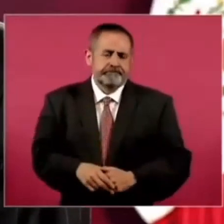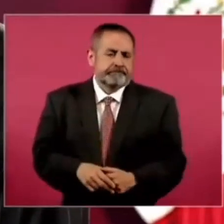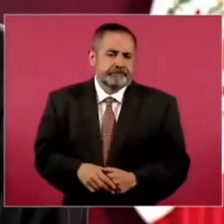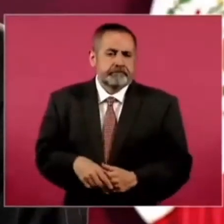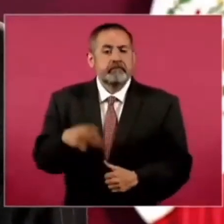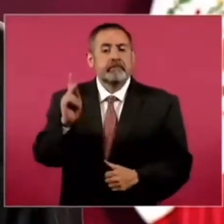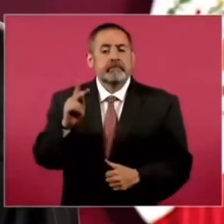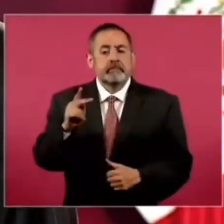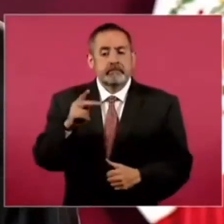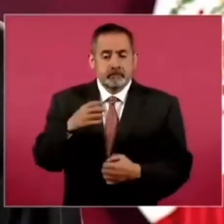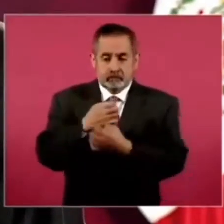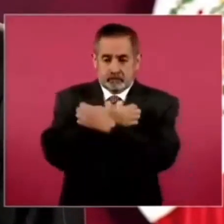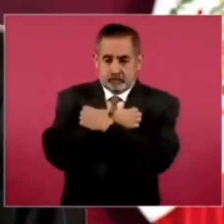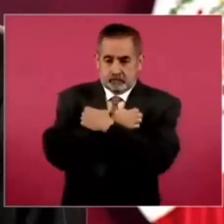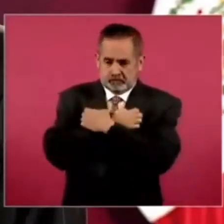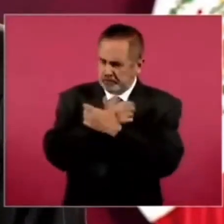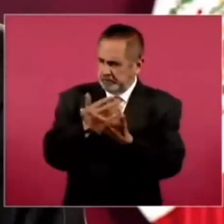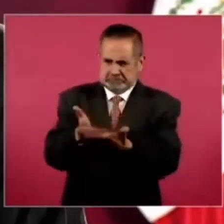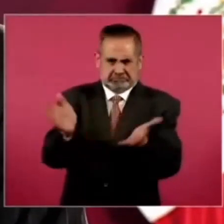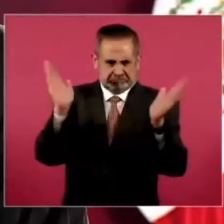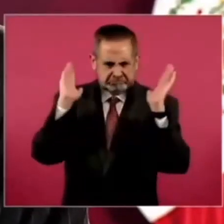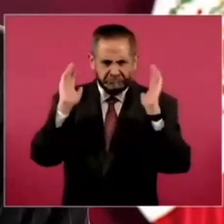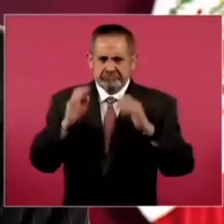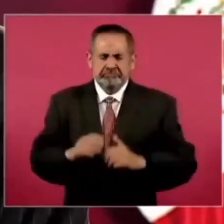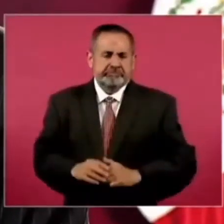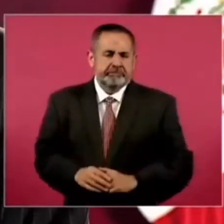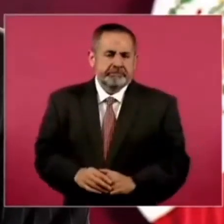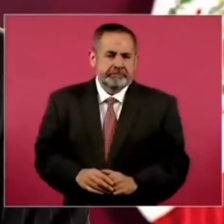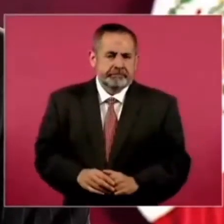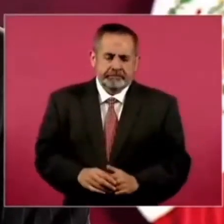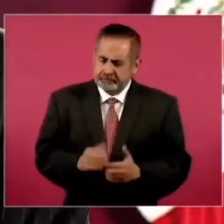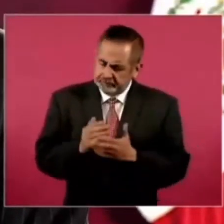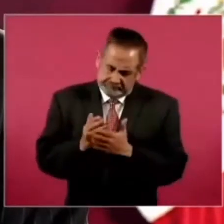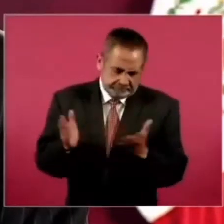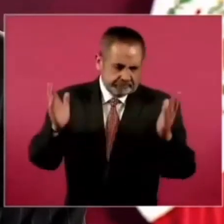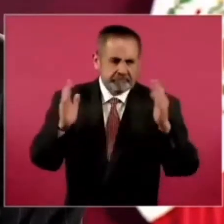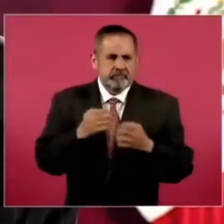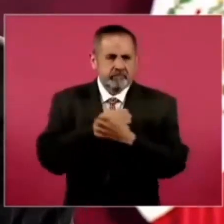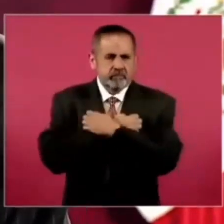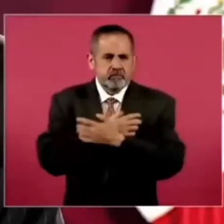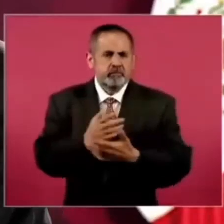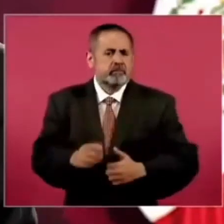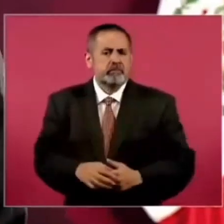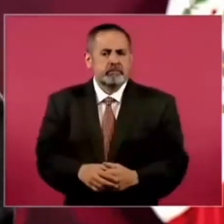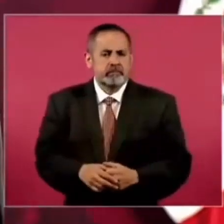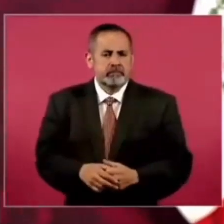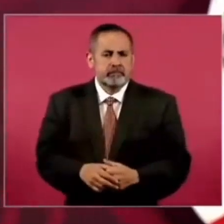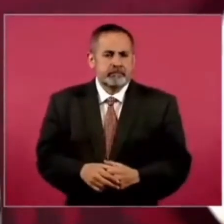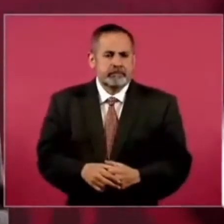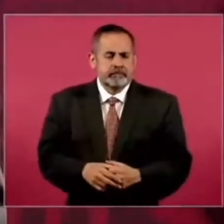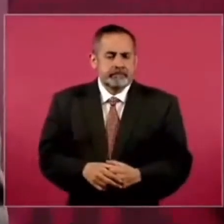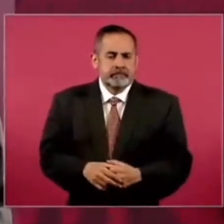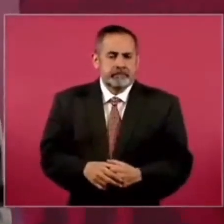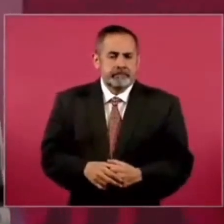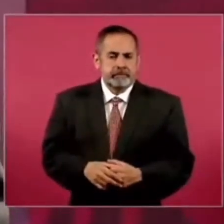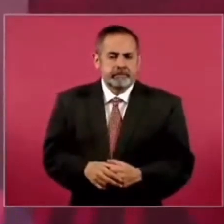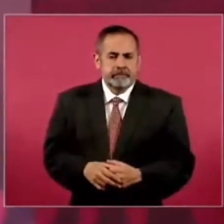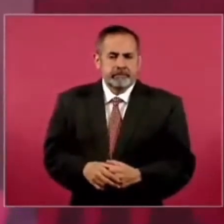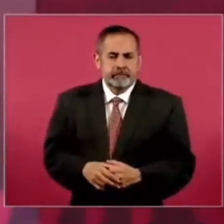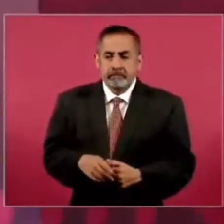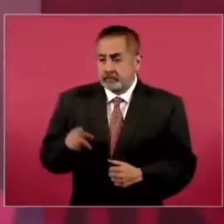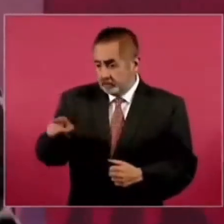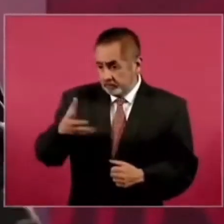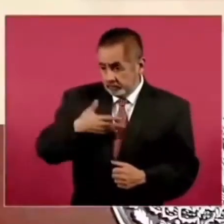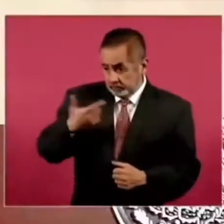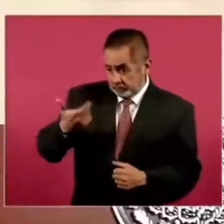Pero la educación, no. No, no. Y si hay alguien que tiene para